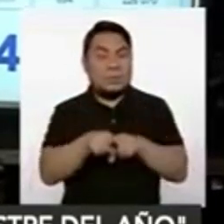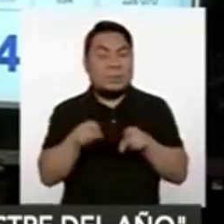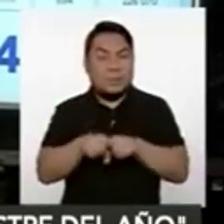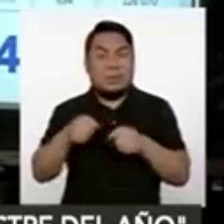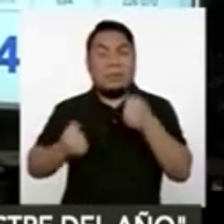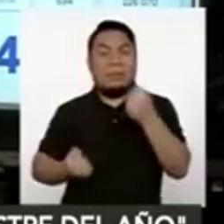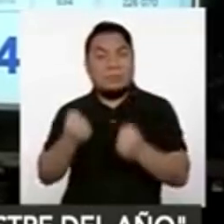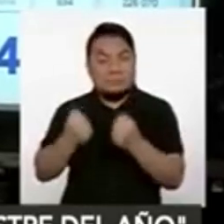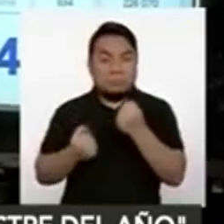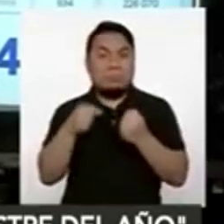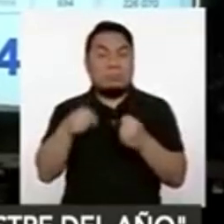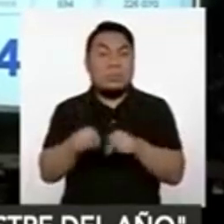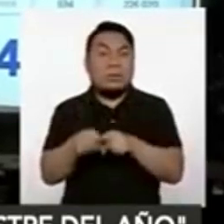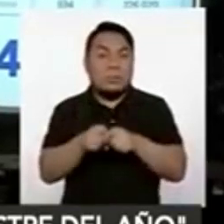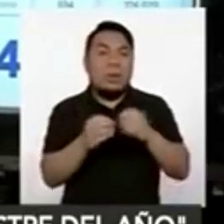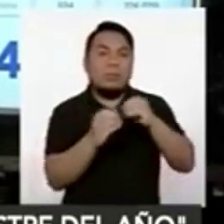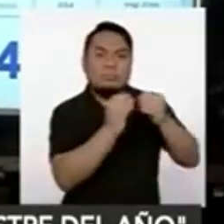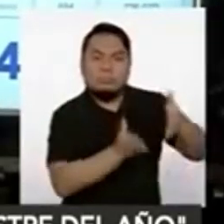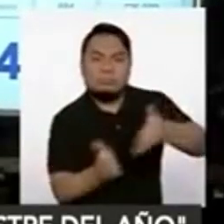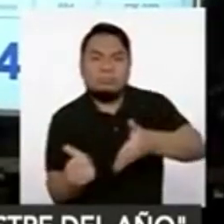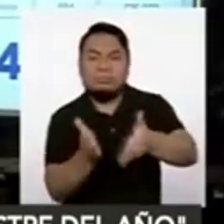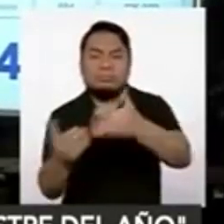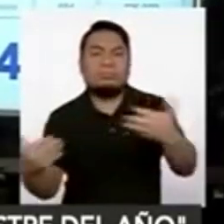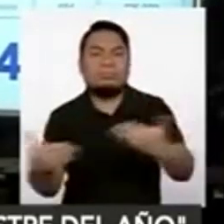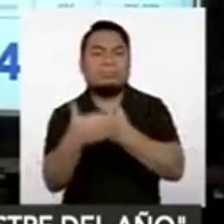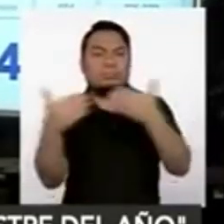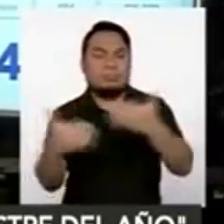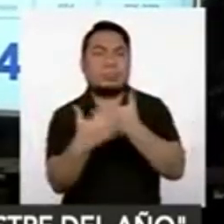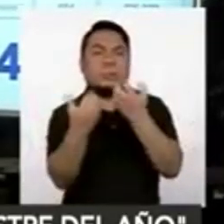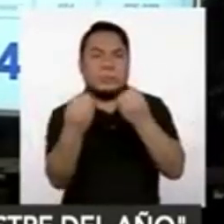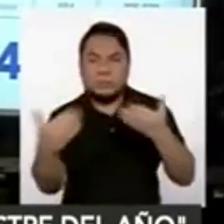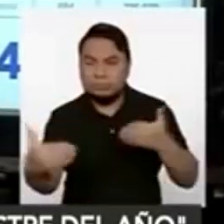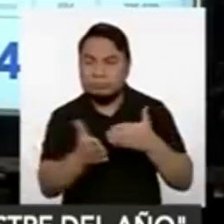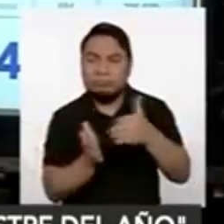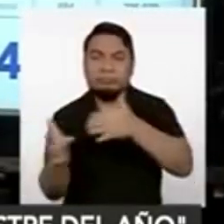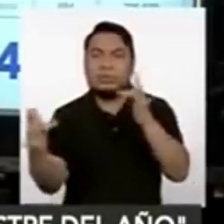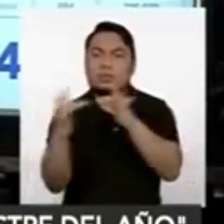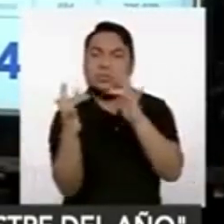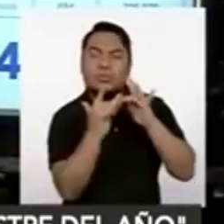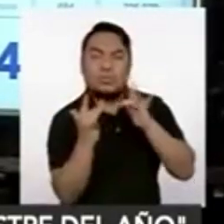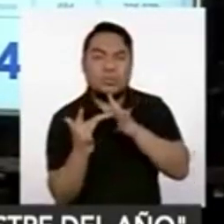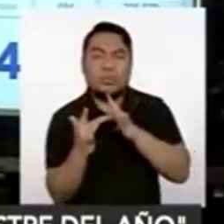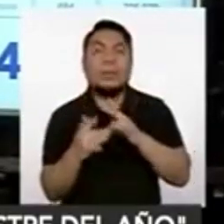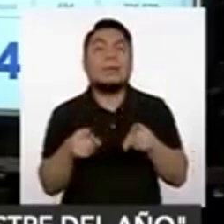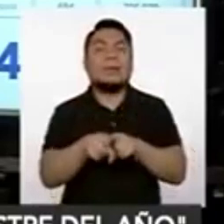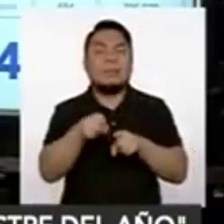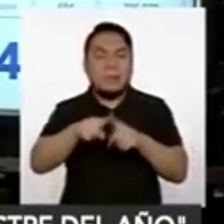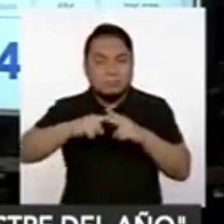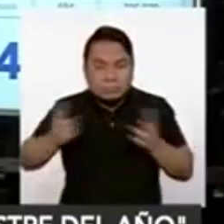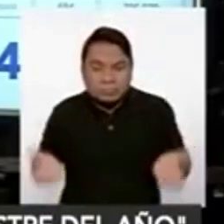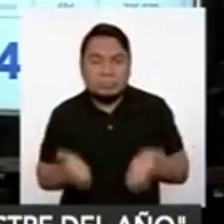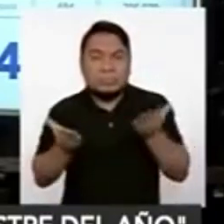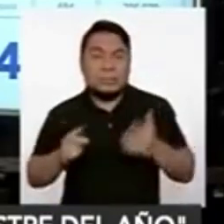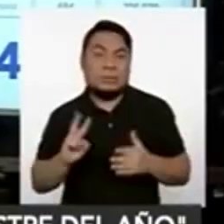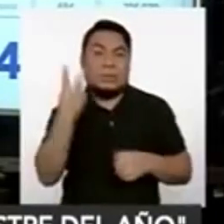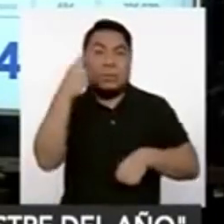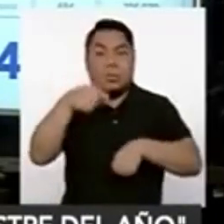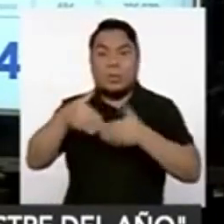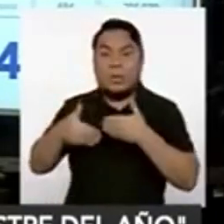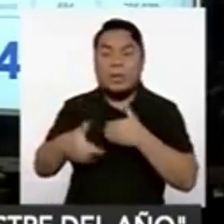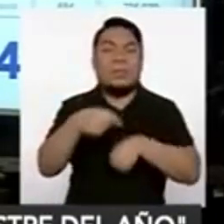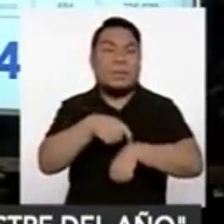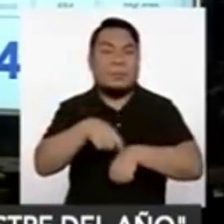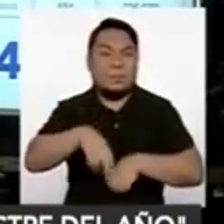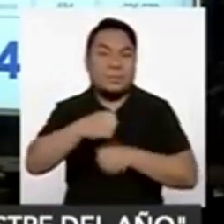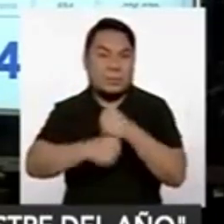transportes, dinamizan la construcción. Y la construcción es la que tenemos que impulsar en este segundo semestre.